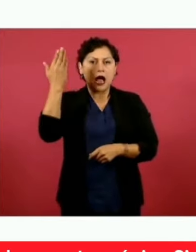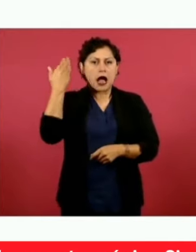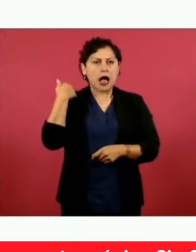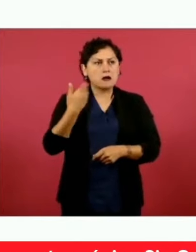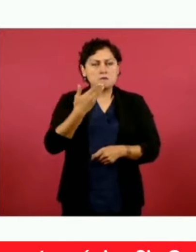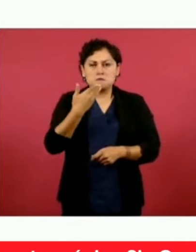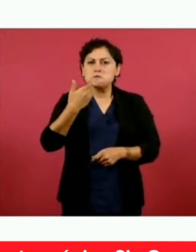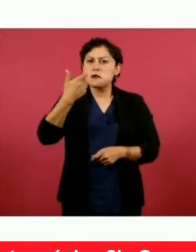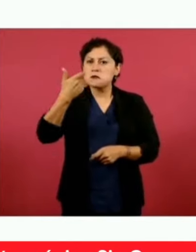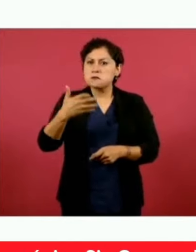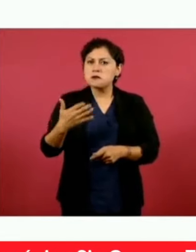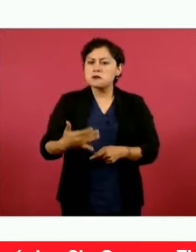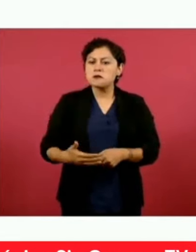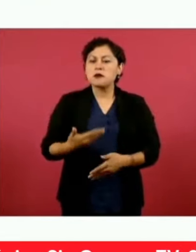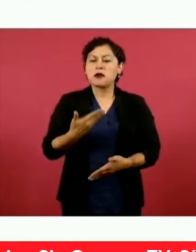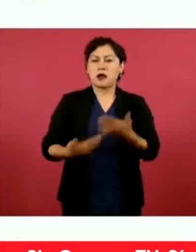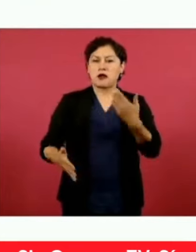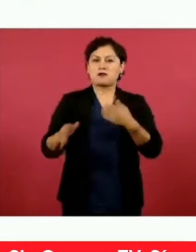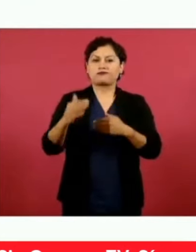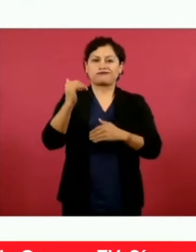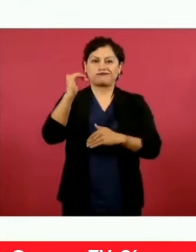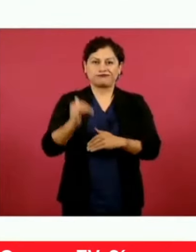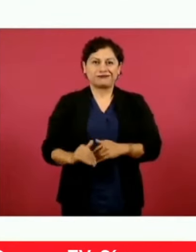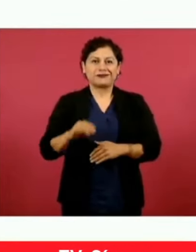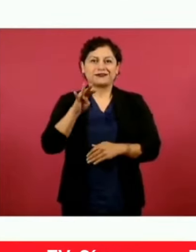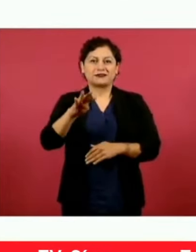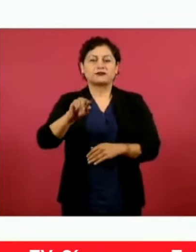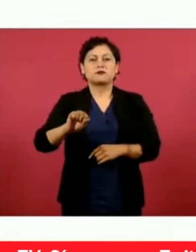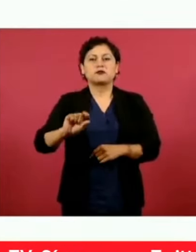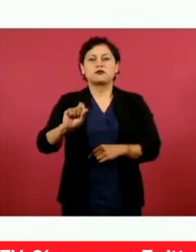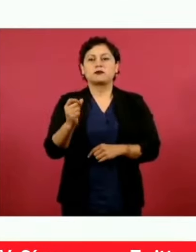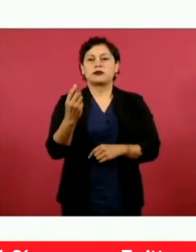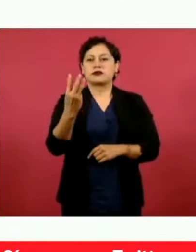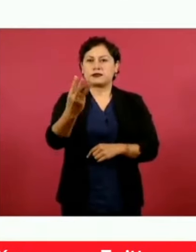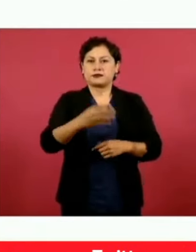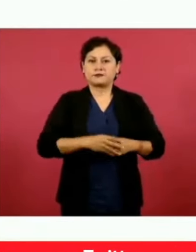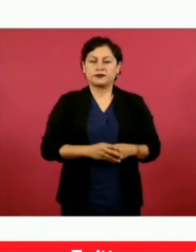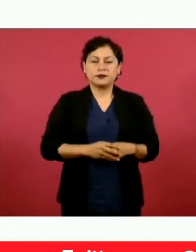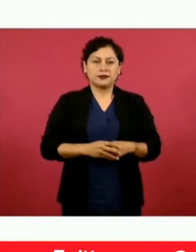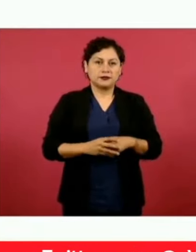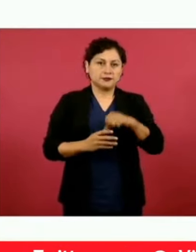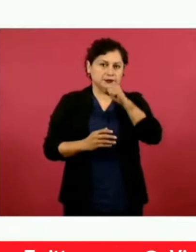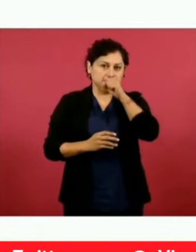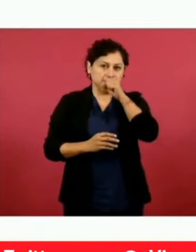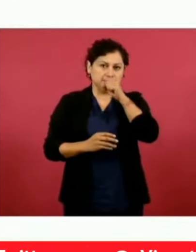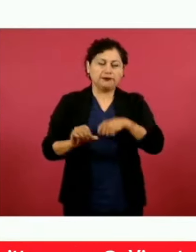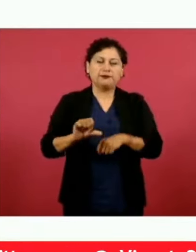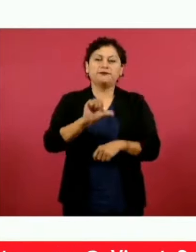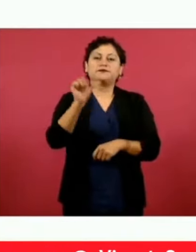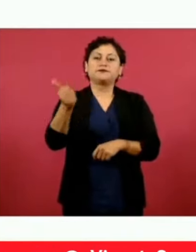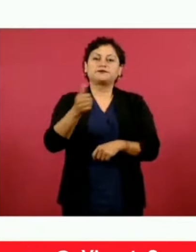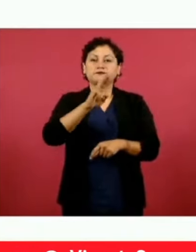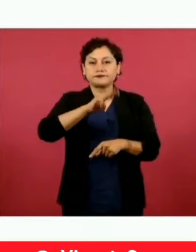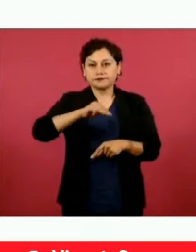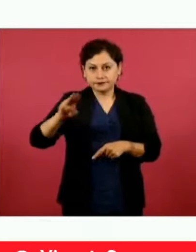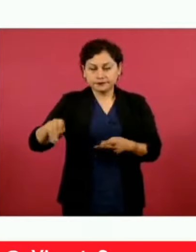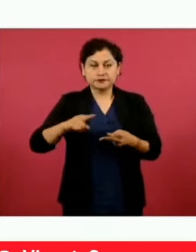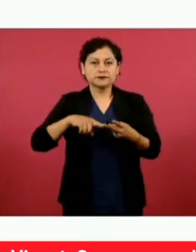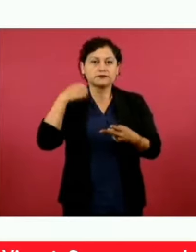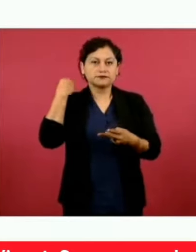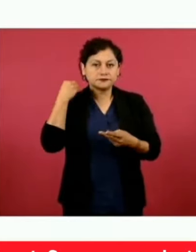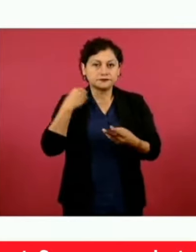precios, a 19 pesos con 23 centavos el kilogramo. Y otros casos también en Michoacán, Oaxaca, Estado de México,